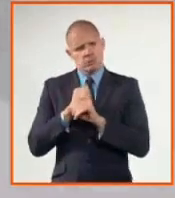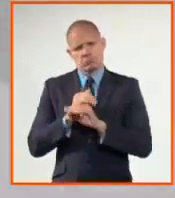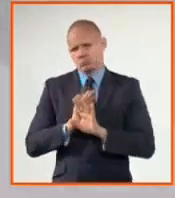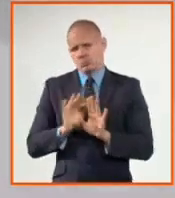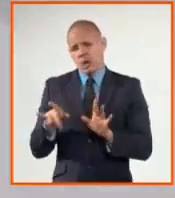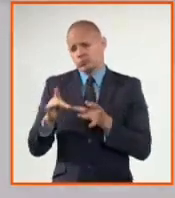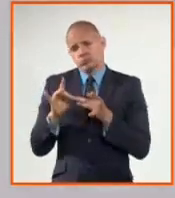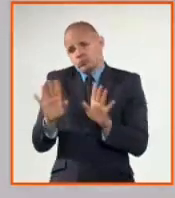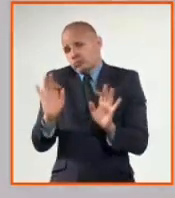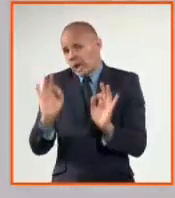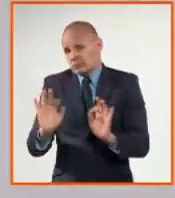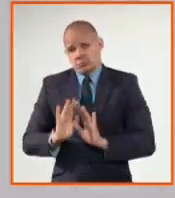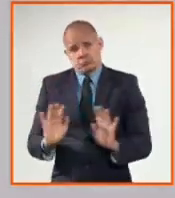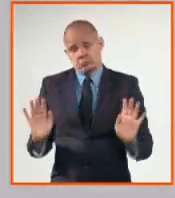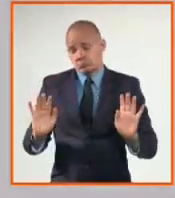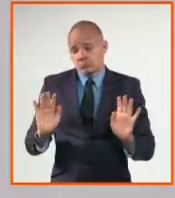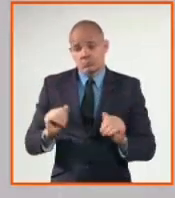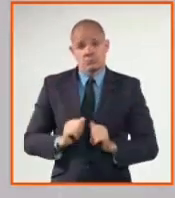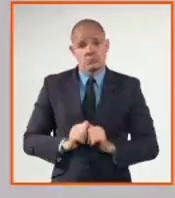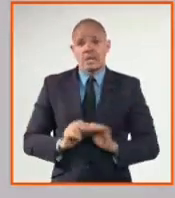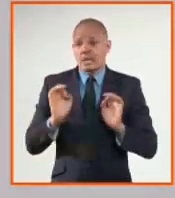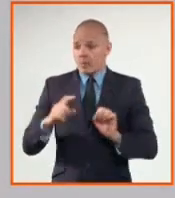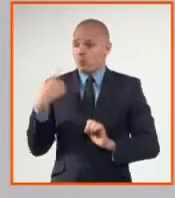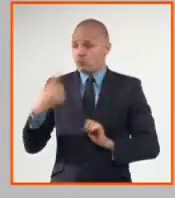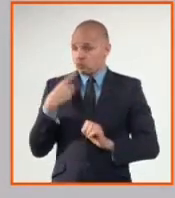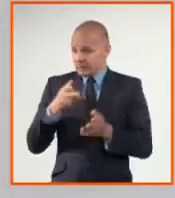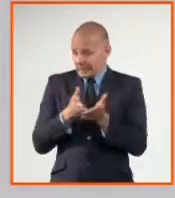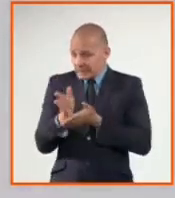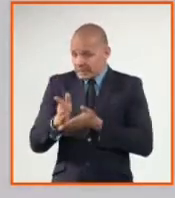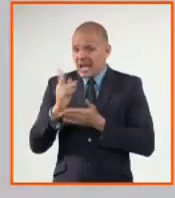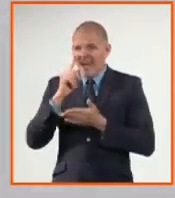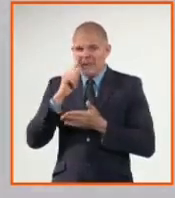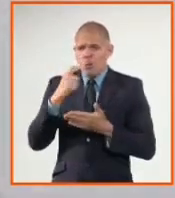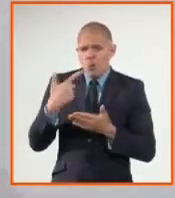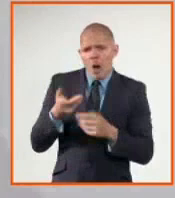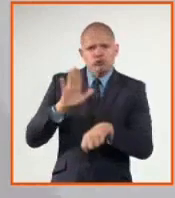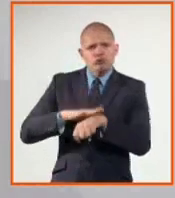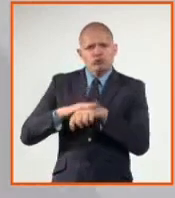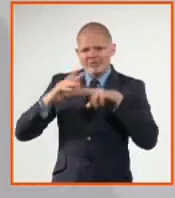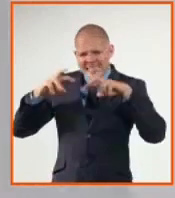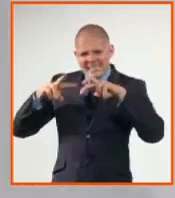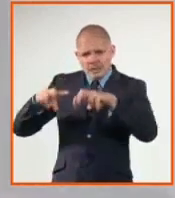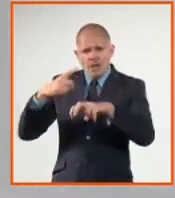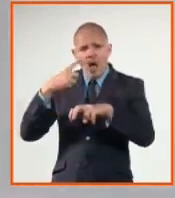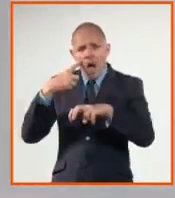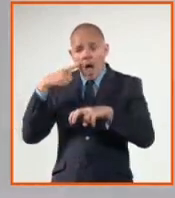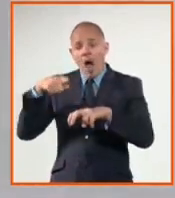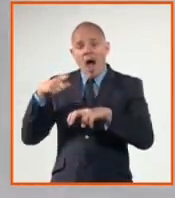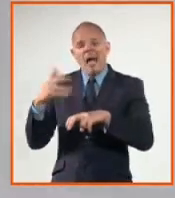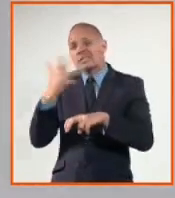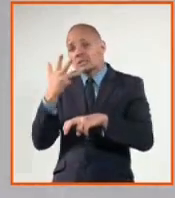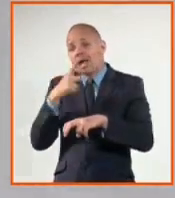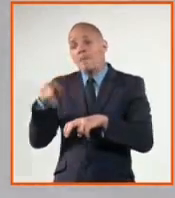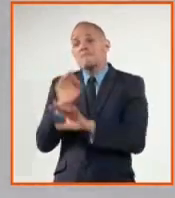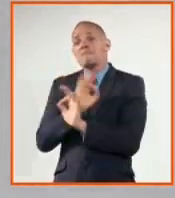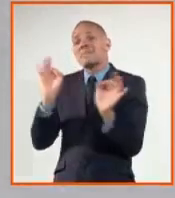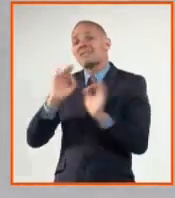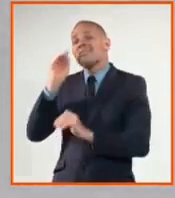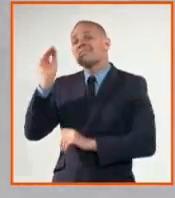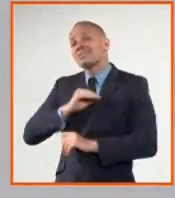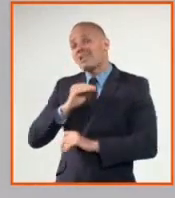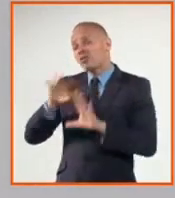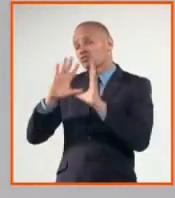ocurre con todos los hechos extraordinarios se investigan estas avería por equipos multidisciplinarios en todos